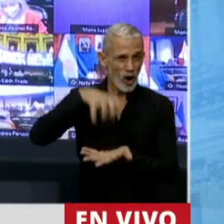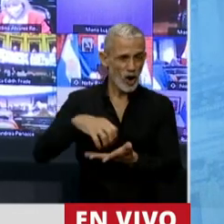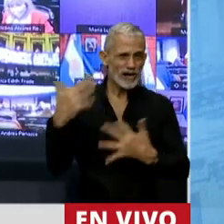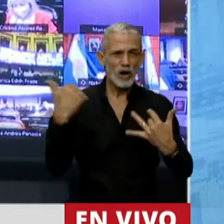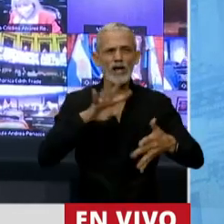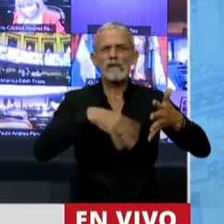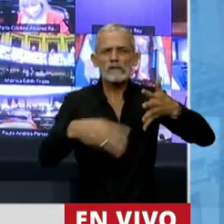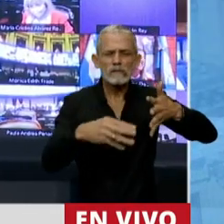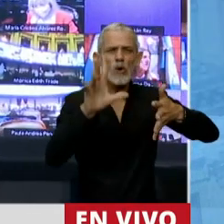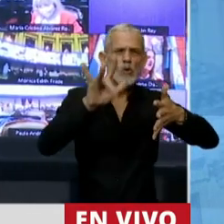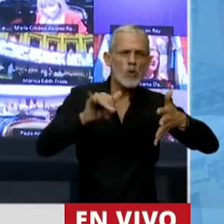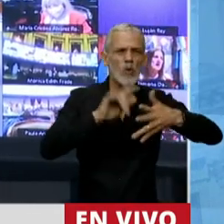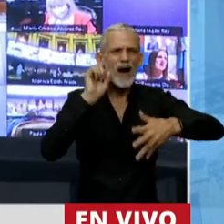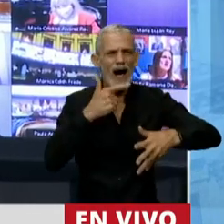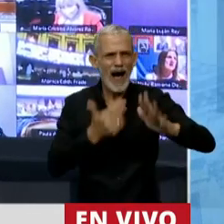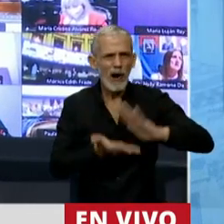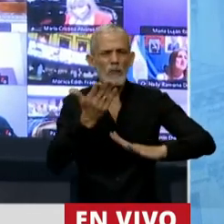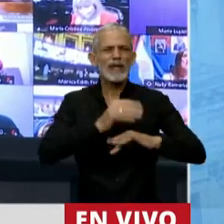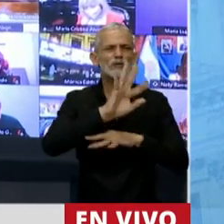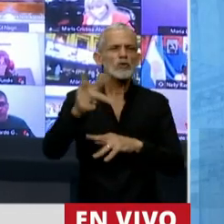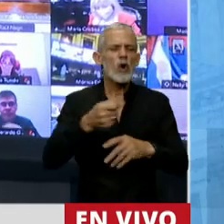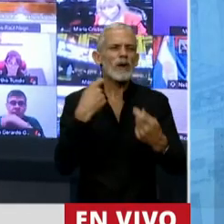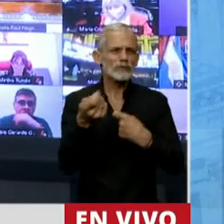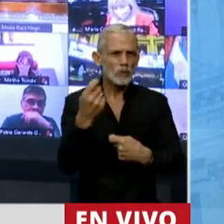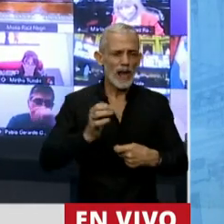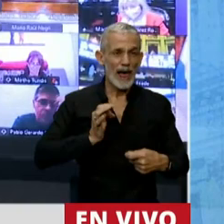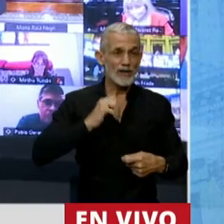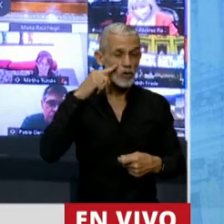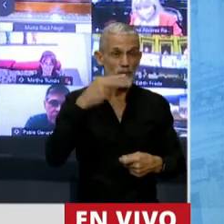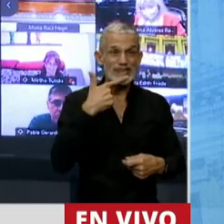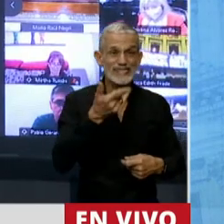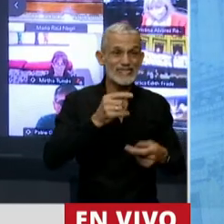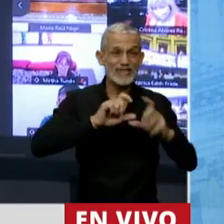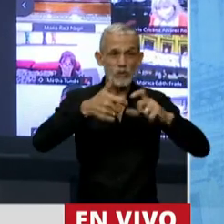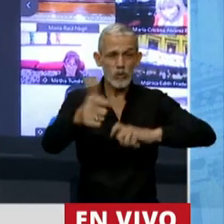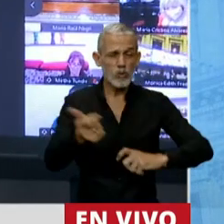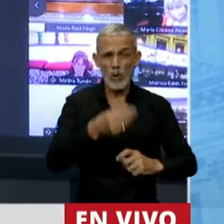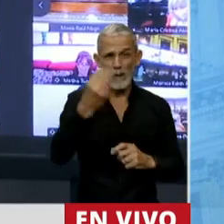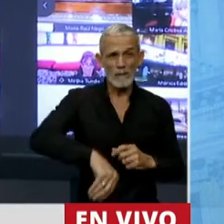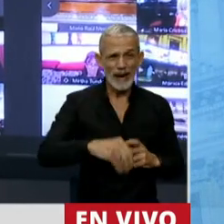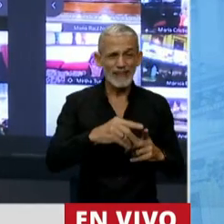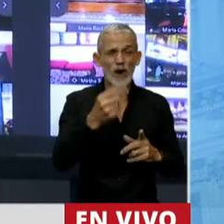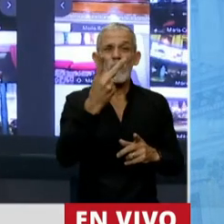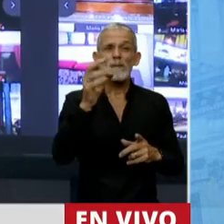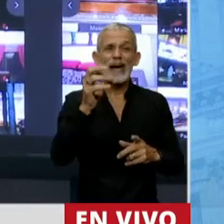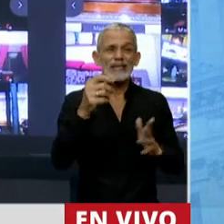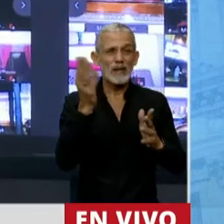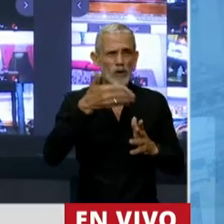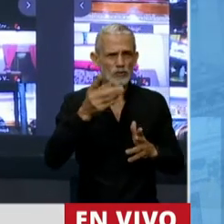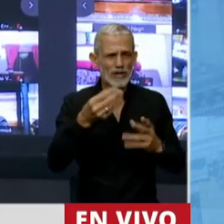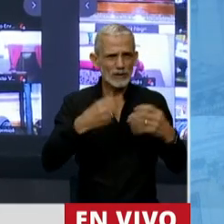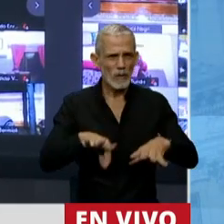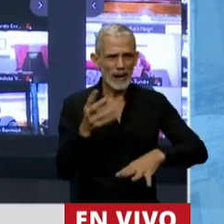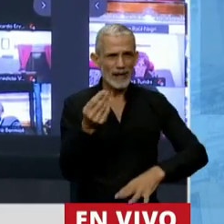cuadros tarifarios, cuando se discutió el robo a los jubilados en el año 2017 con una fórmula que les hizo perder casi 20 puntos, todo este